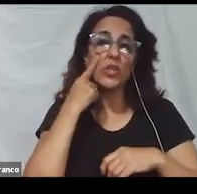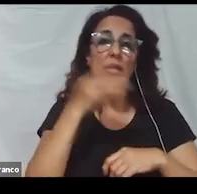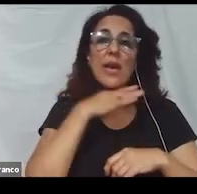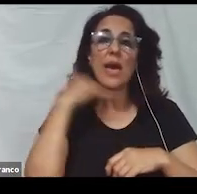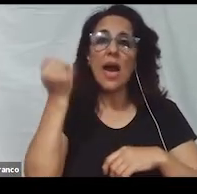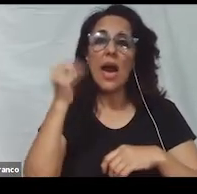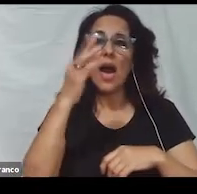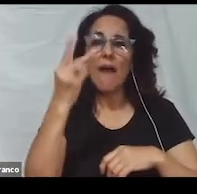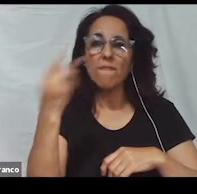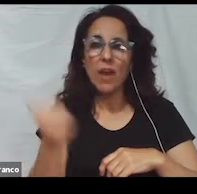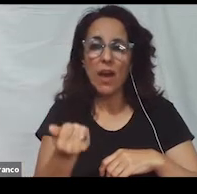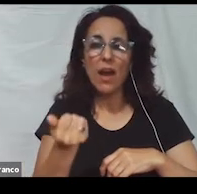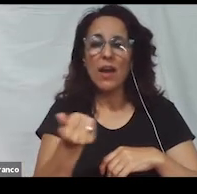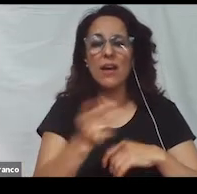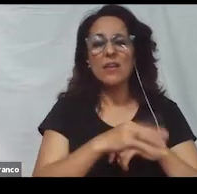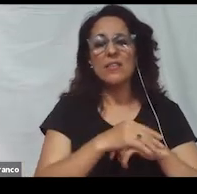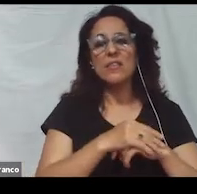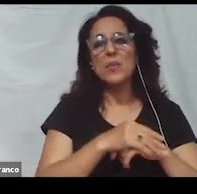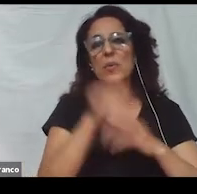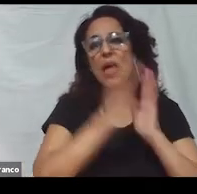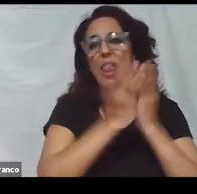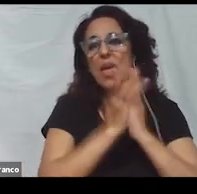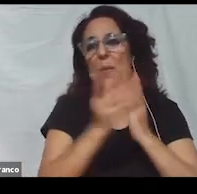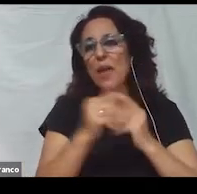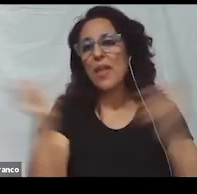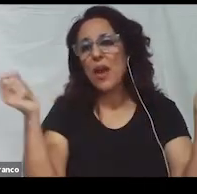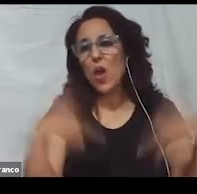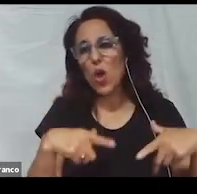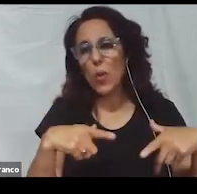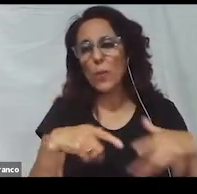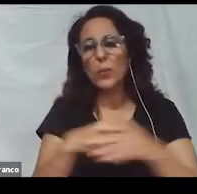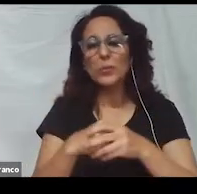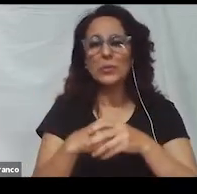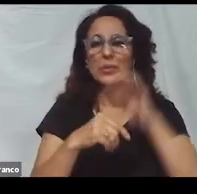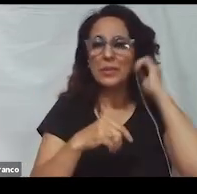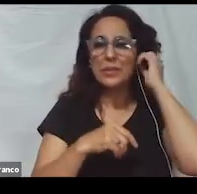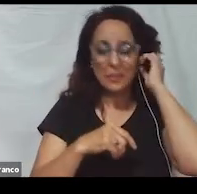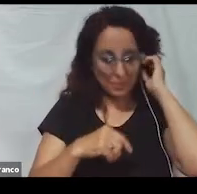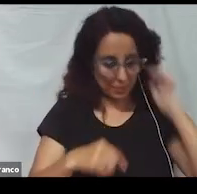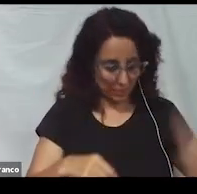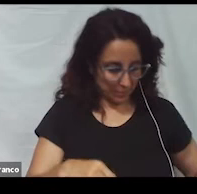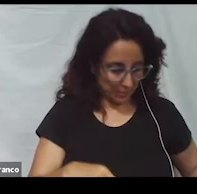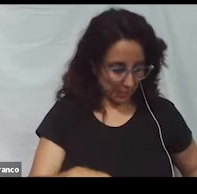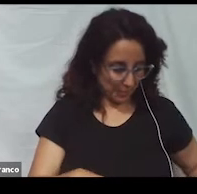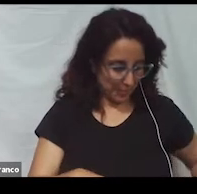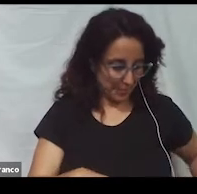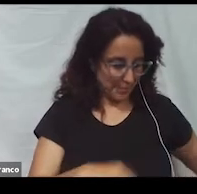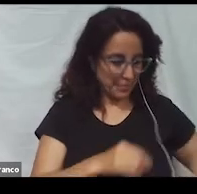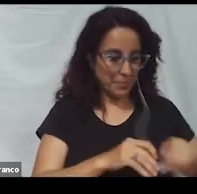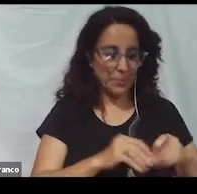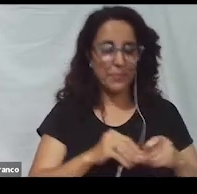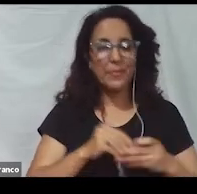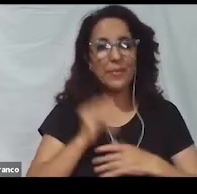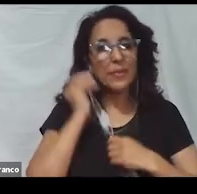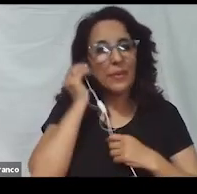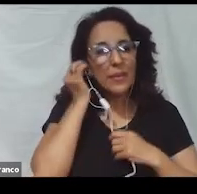JavaScript o jQuery, que es una librería muy común. En ese caso, pueden seguir usando esas dos, por supuesto. Hay muchos